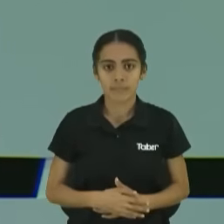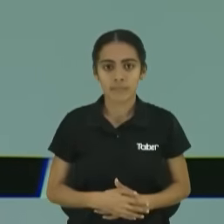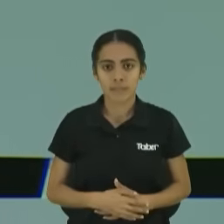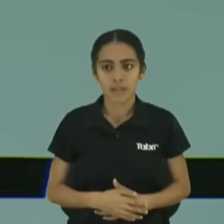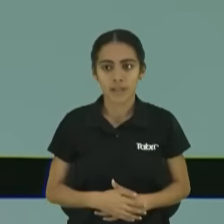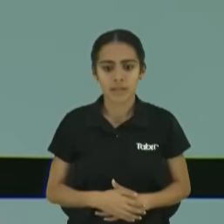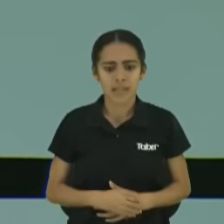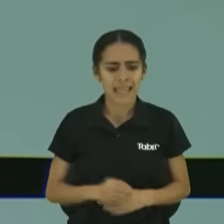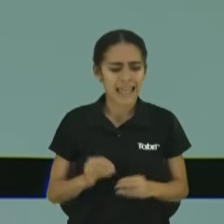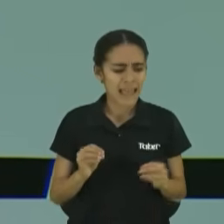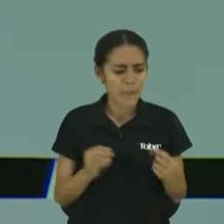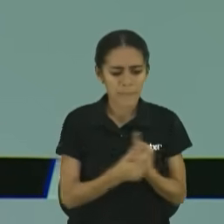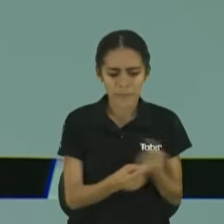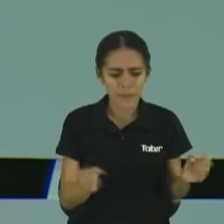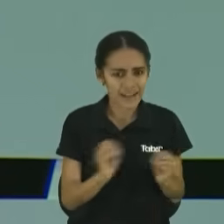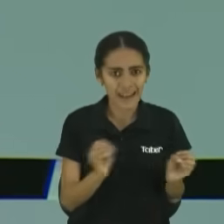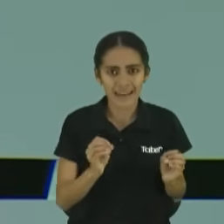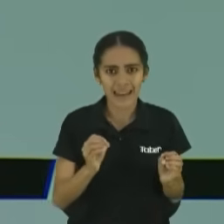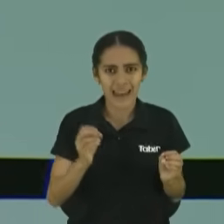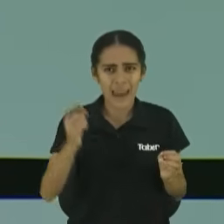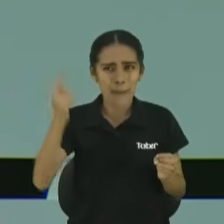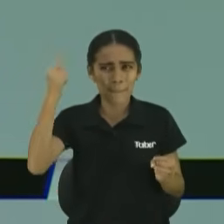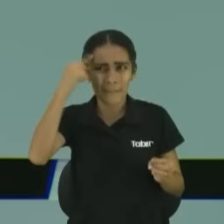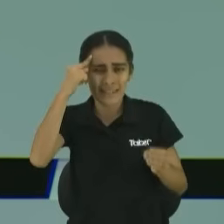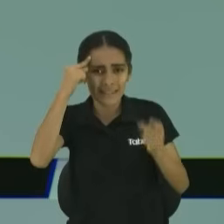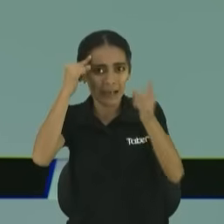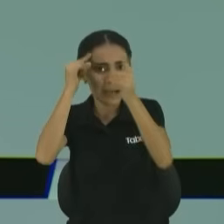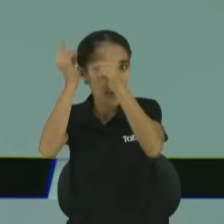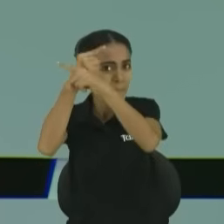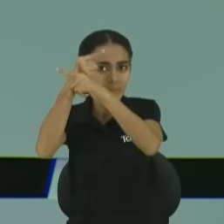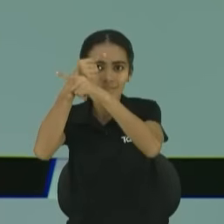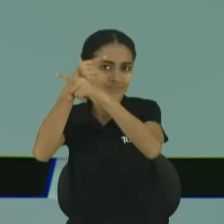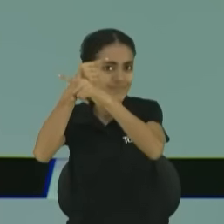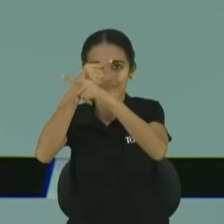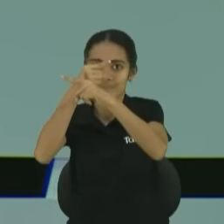Nadie te puede cambiar tu manera de pensar, solo Dios.